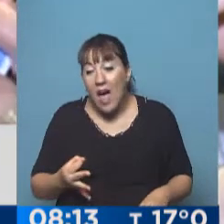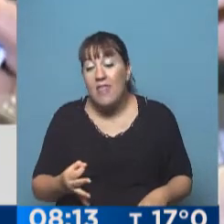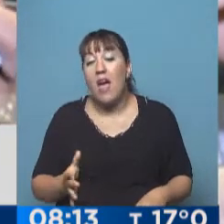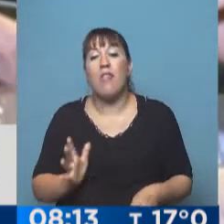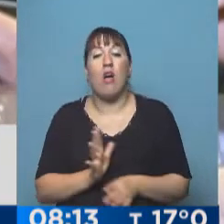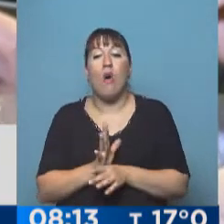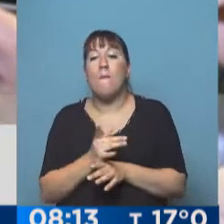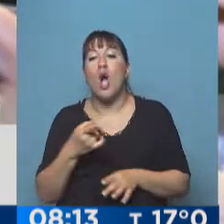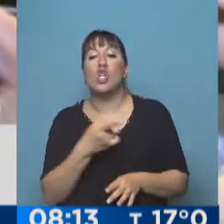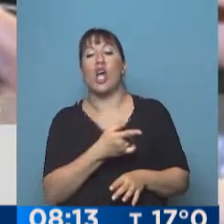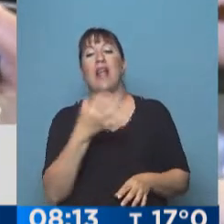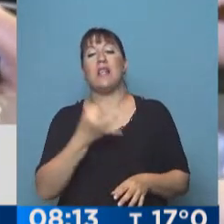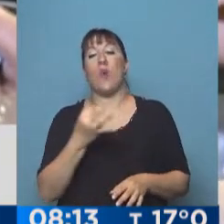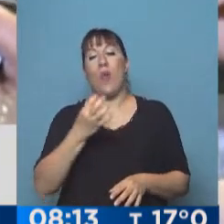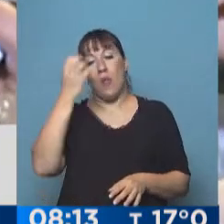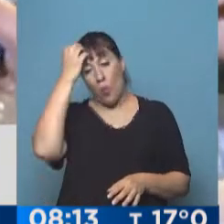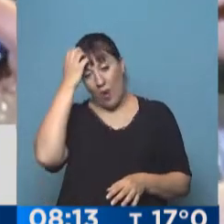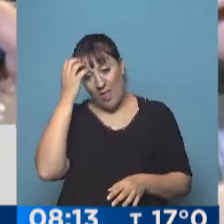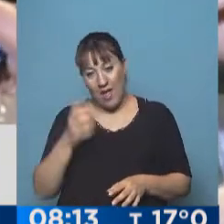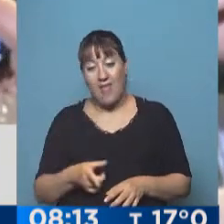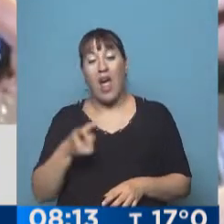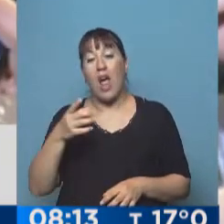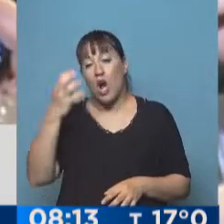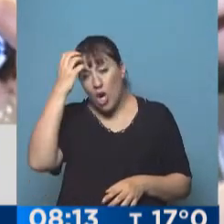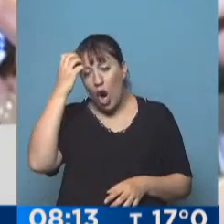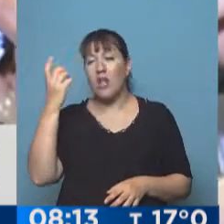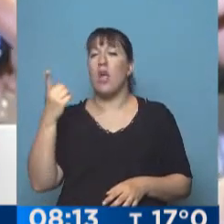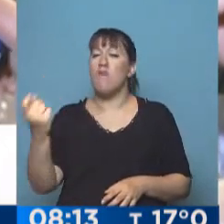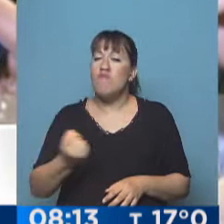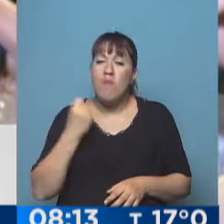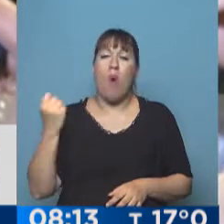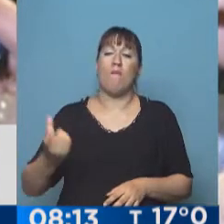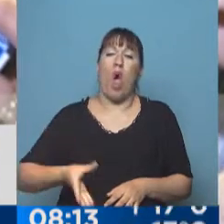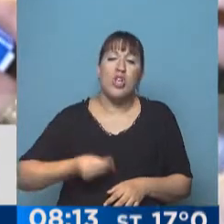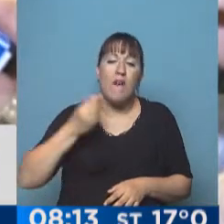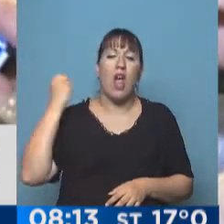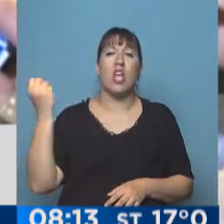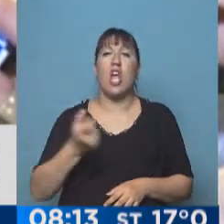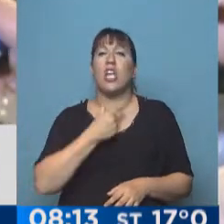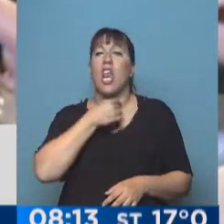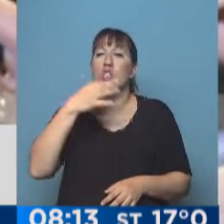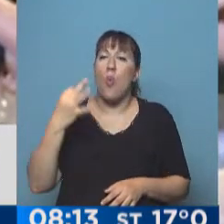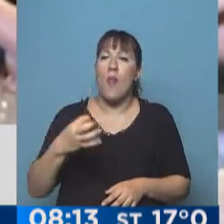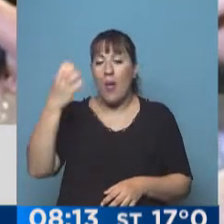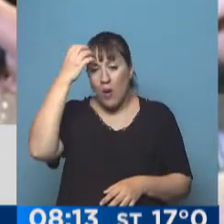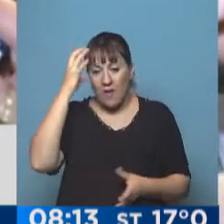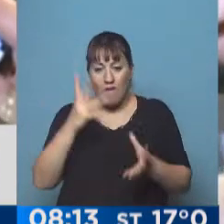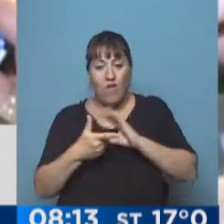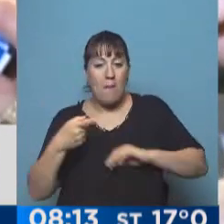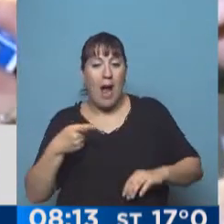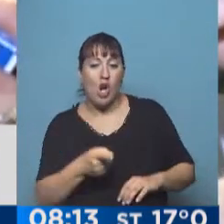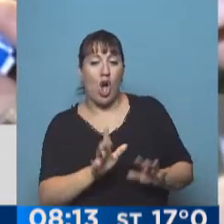a la seguridad jurídica de esta corte que ha insistido tantas veces con la seguridad jurídica es un atentado a la seguridad